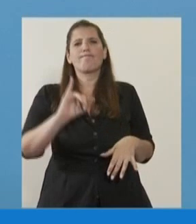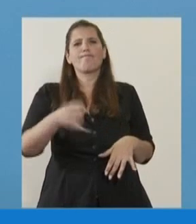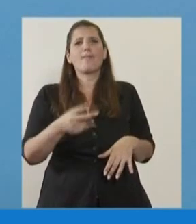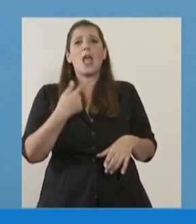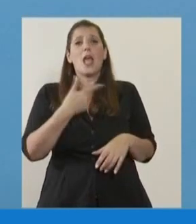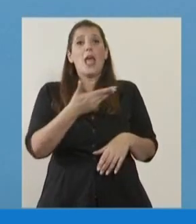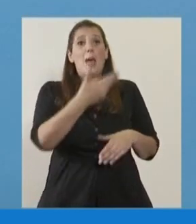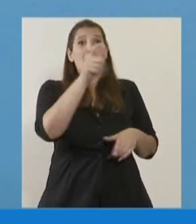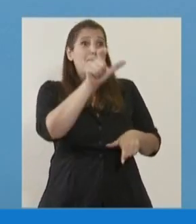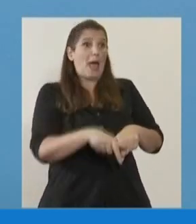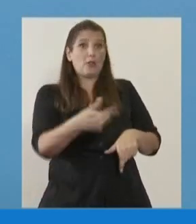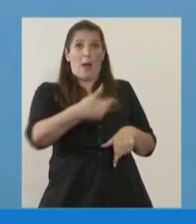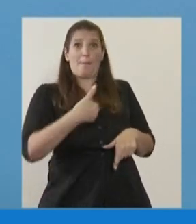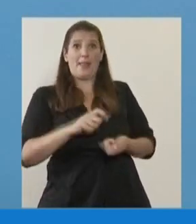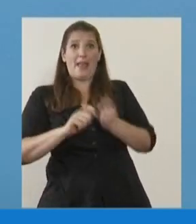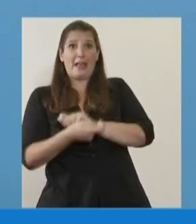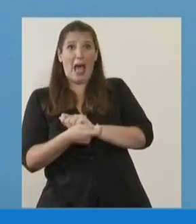los cambios de destino